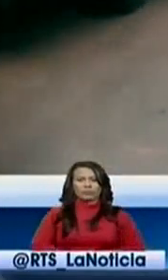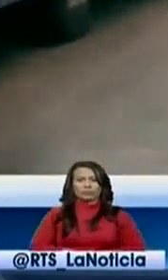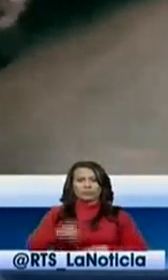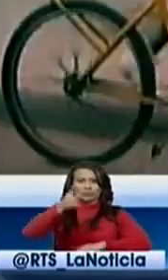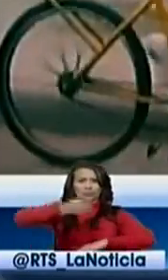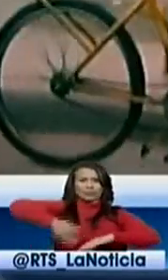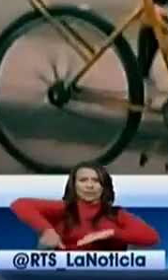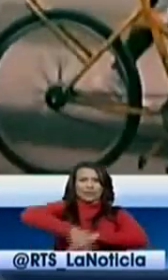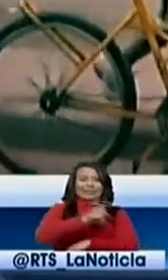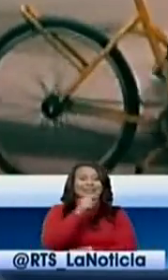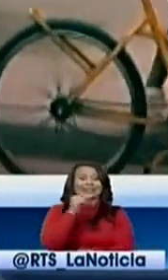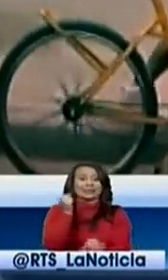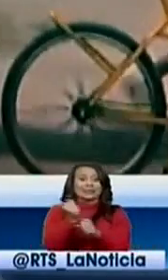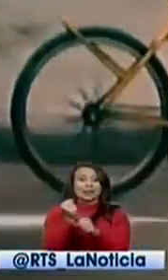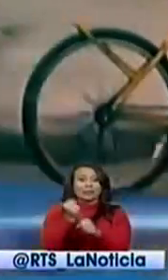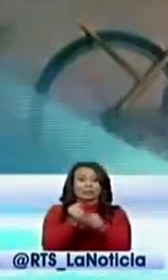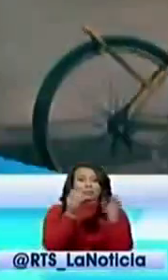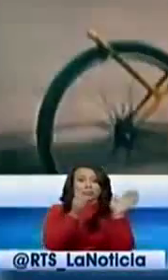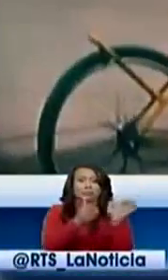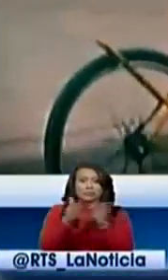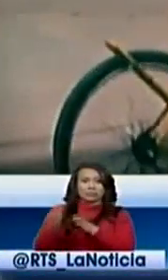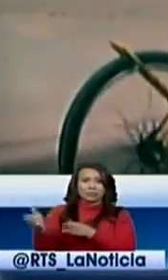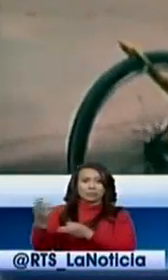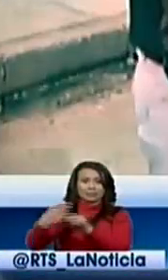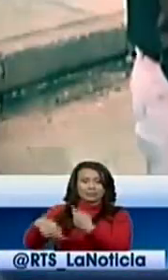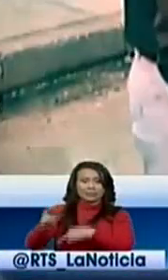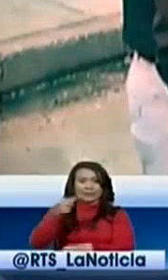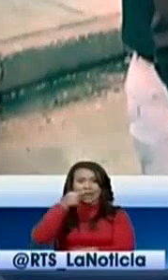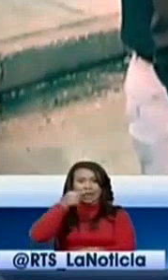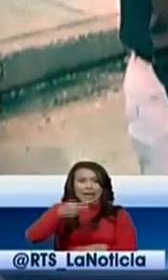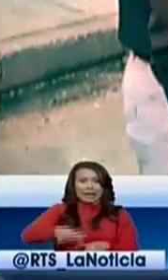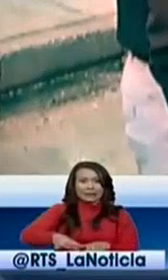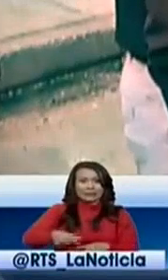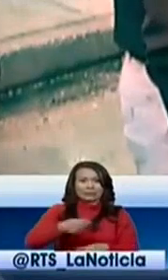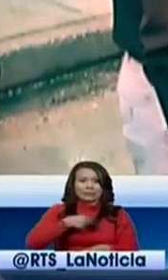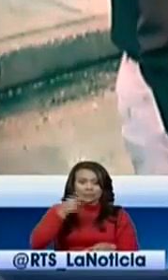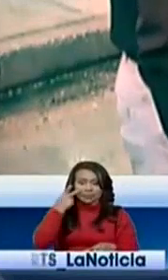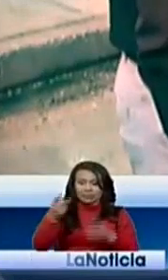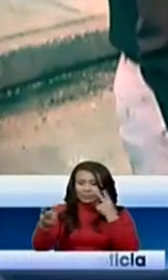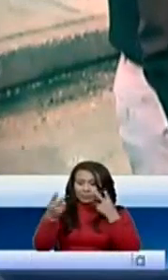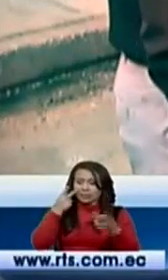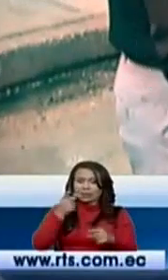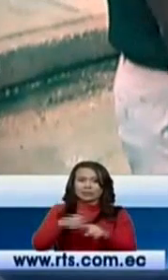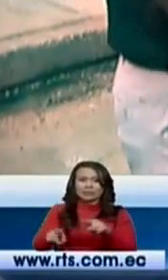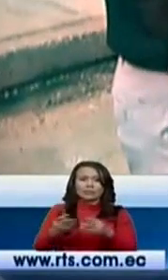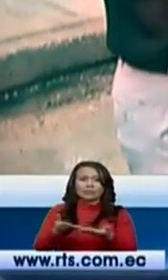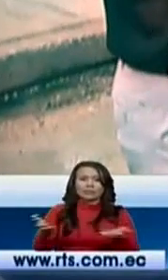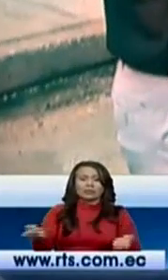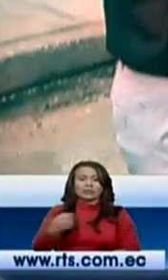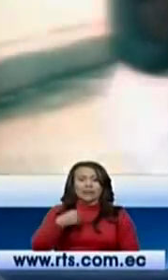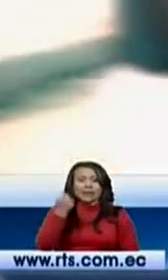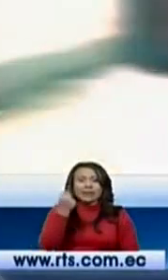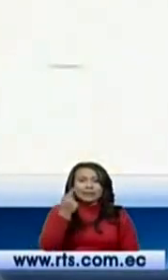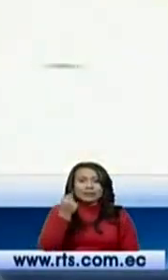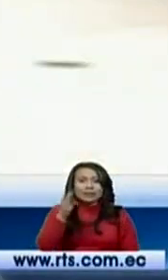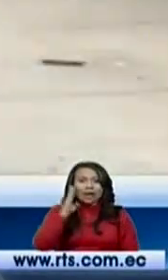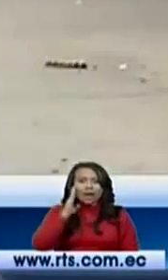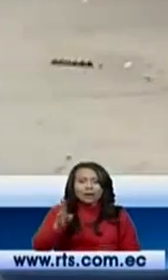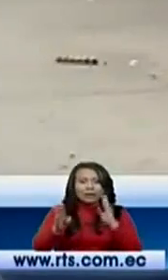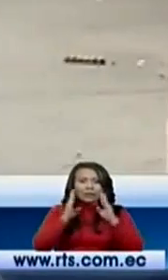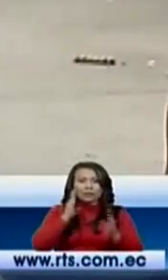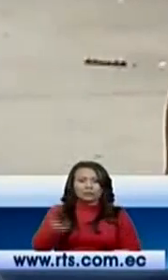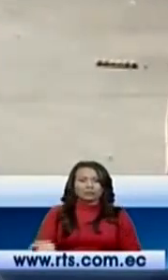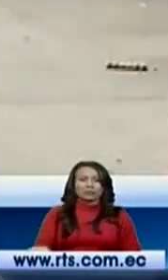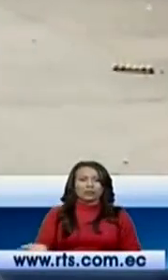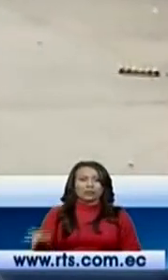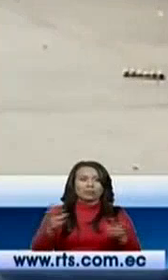calles, quienes elaboran en la distribución de las bombonas de gas, hacen sus observaciones a tomar en cuenta. A veces nuevo